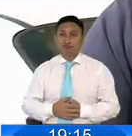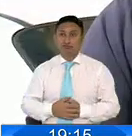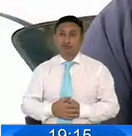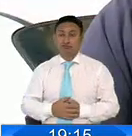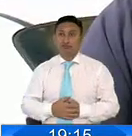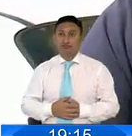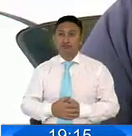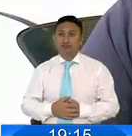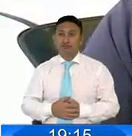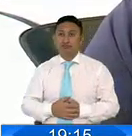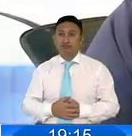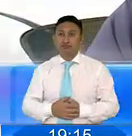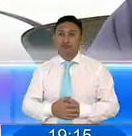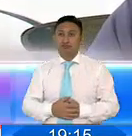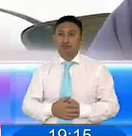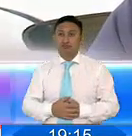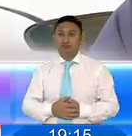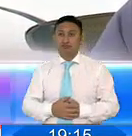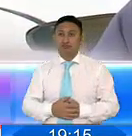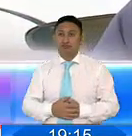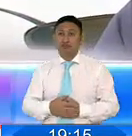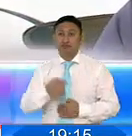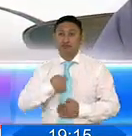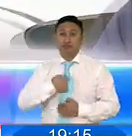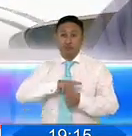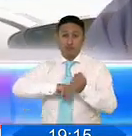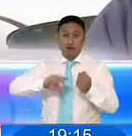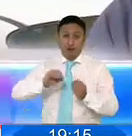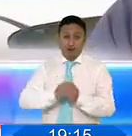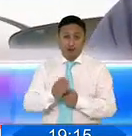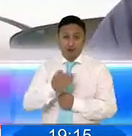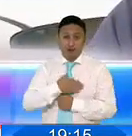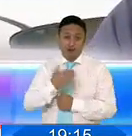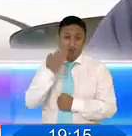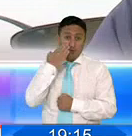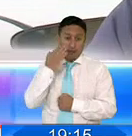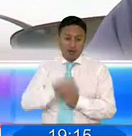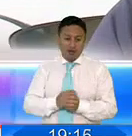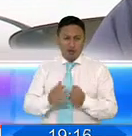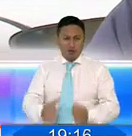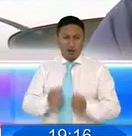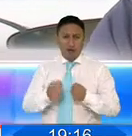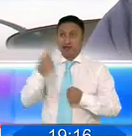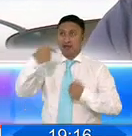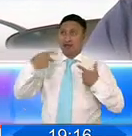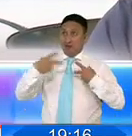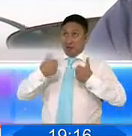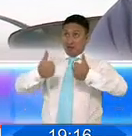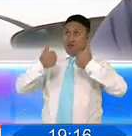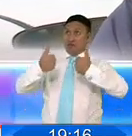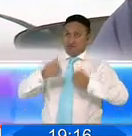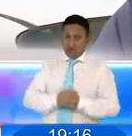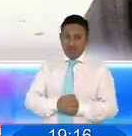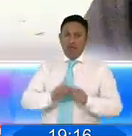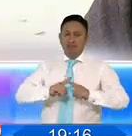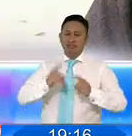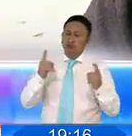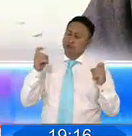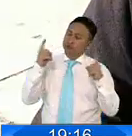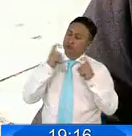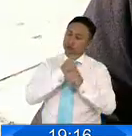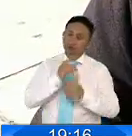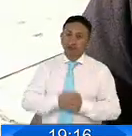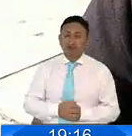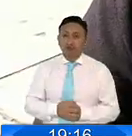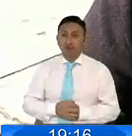bastante unidos con mis hermanos, mi mamá. Tratamos de ser fuerte para que ella nos vea bien, pero así es difícil. La amo